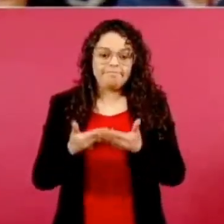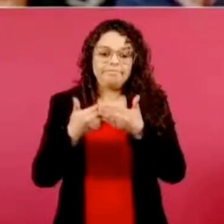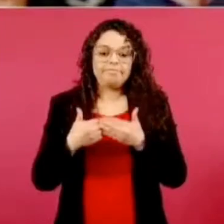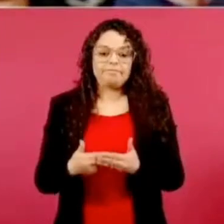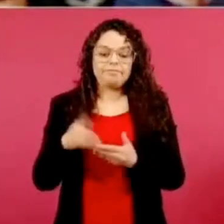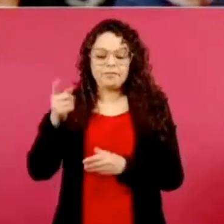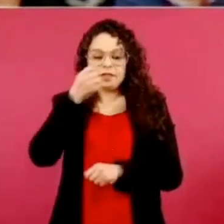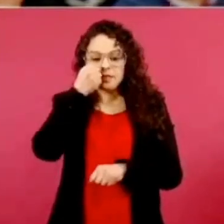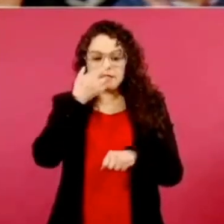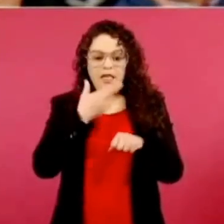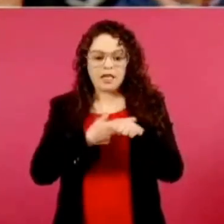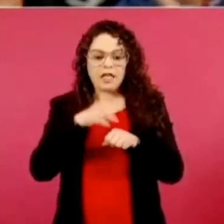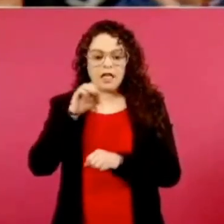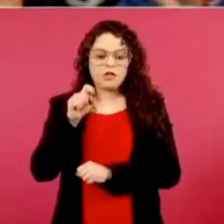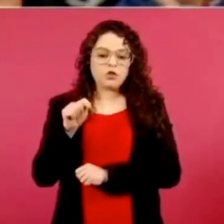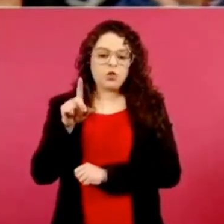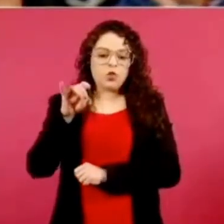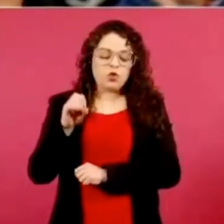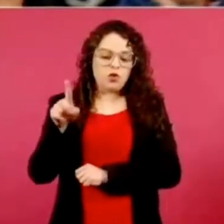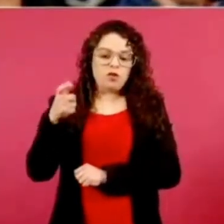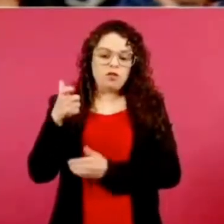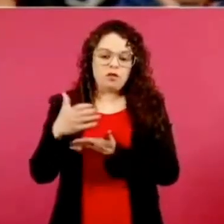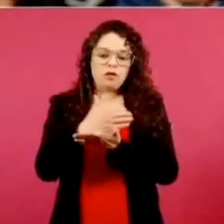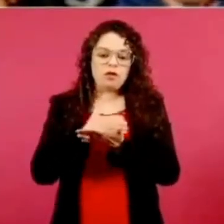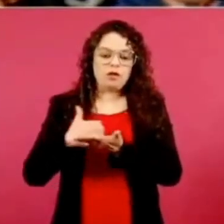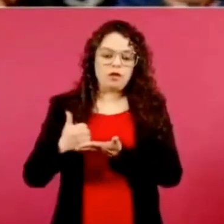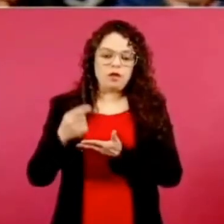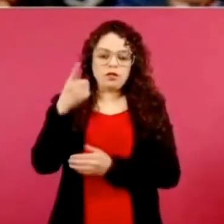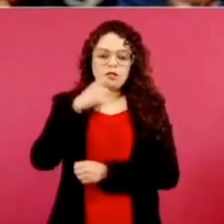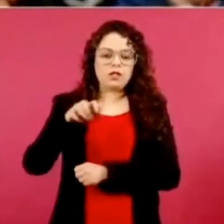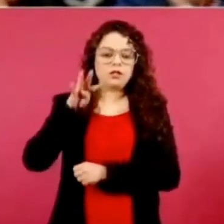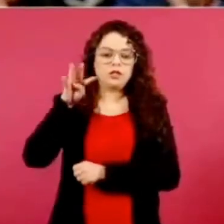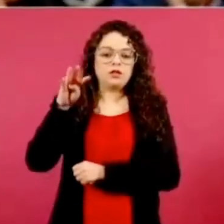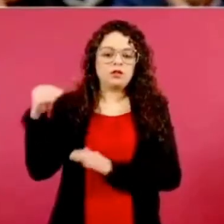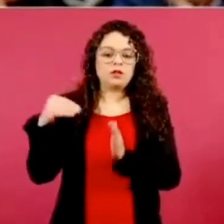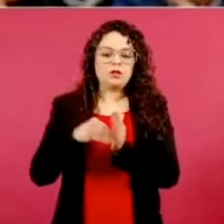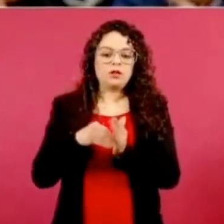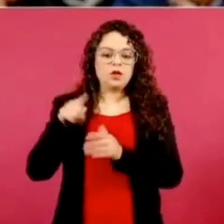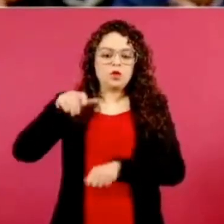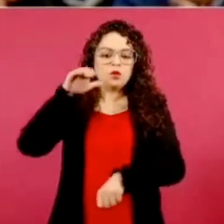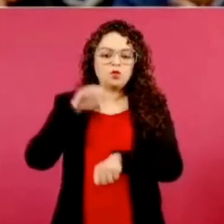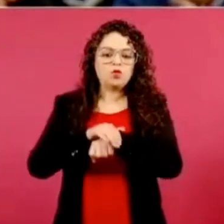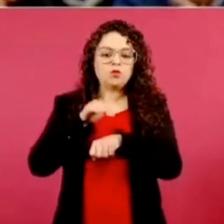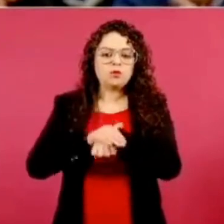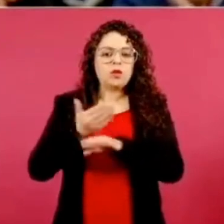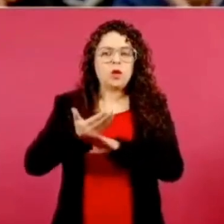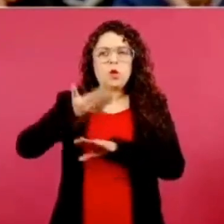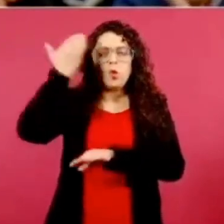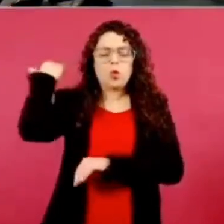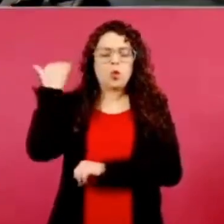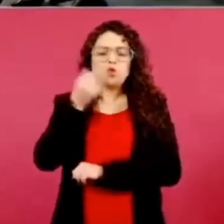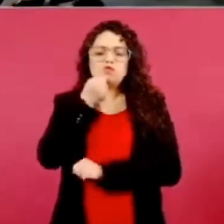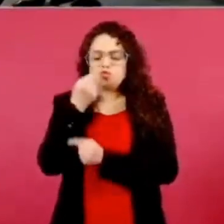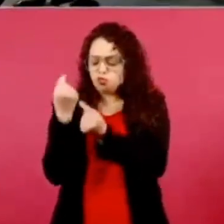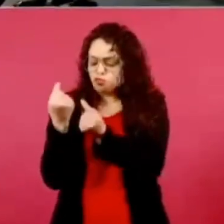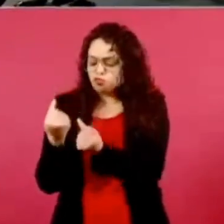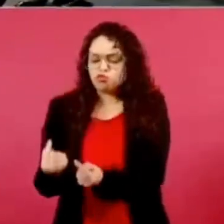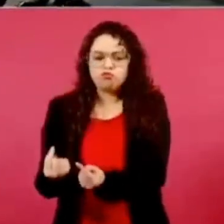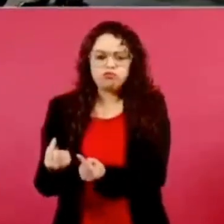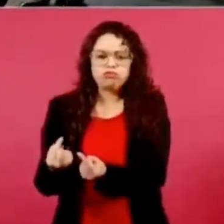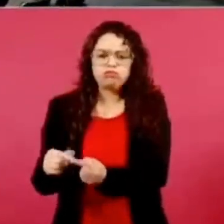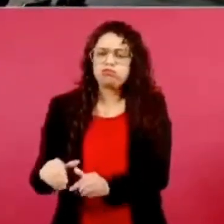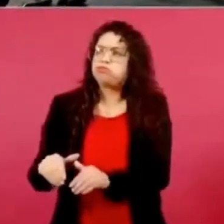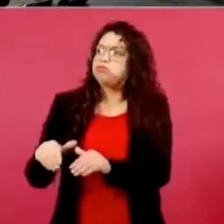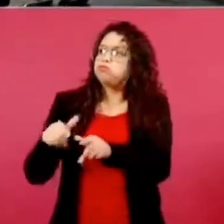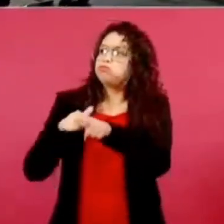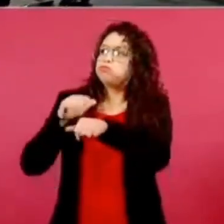Estudio y Cuenta, con un sueldo de 119, que es amigo de la infancia del secretario general de Acuerdos. Y así nos